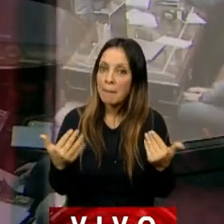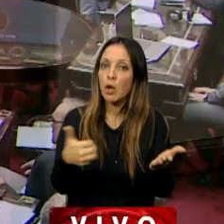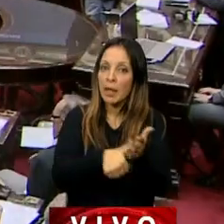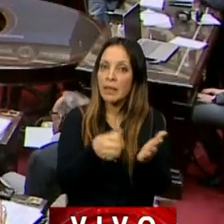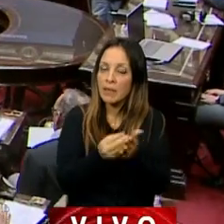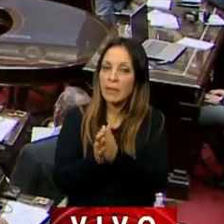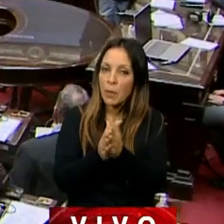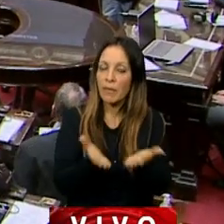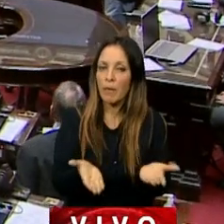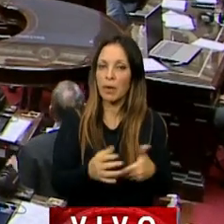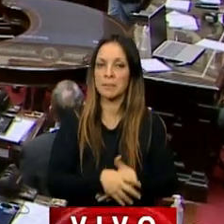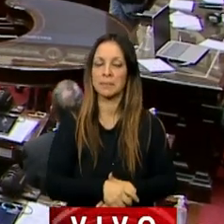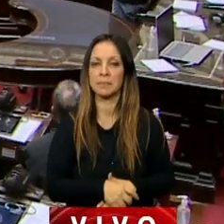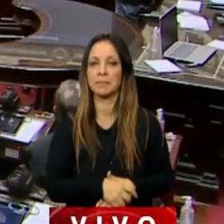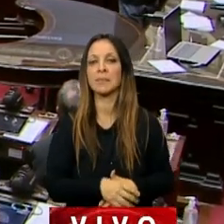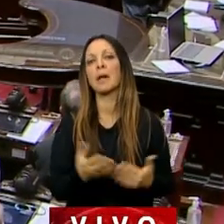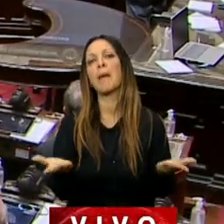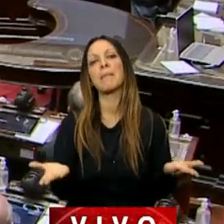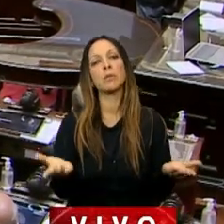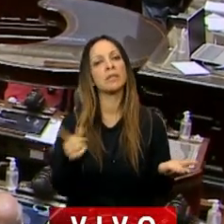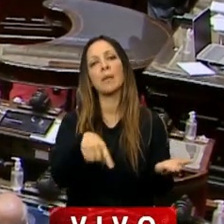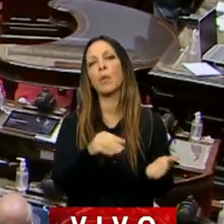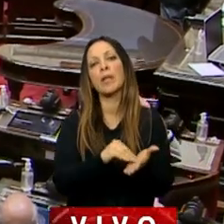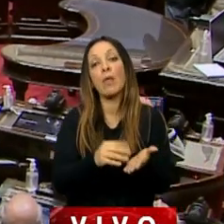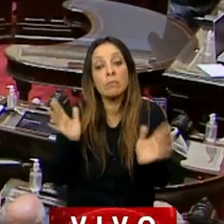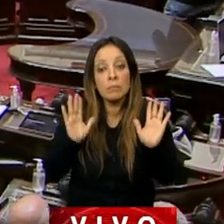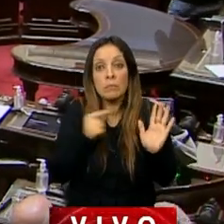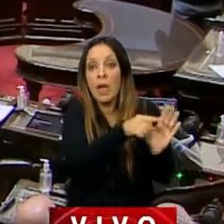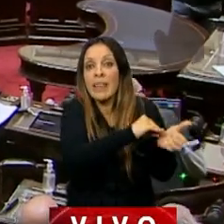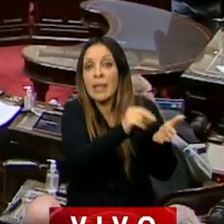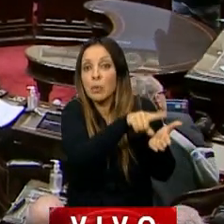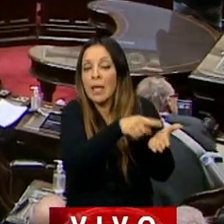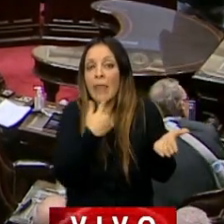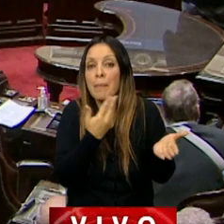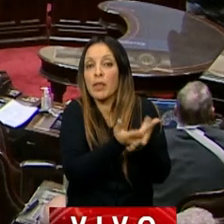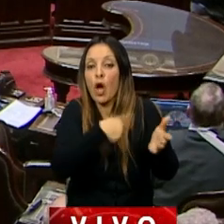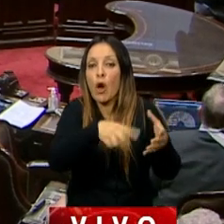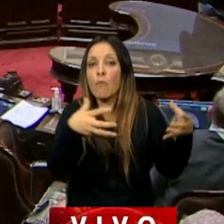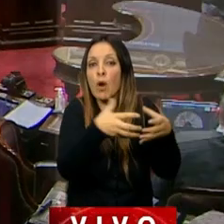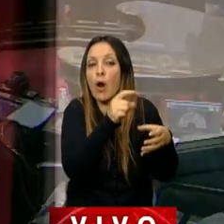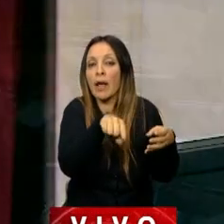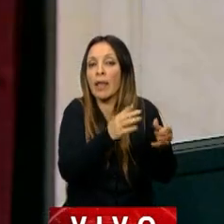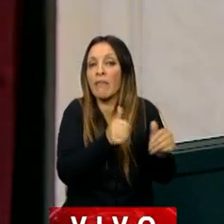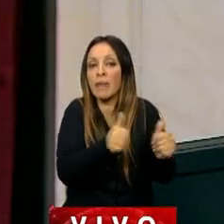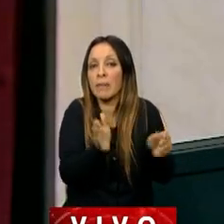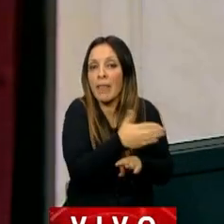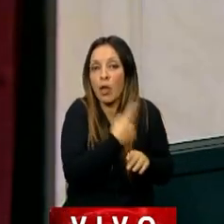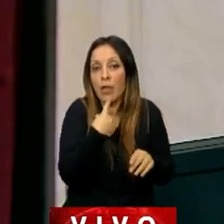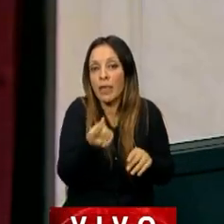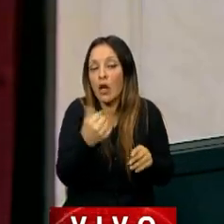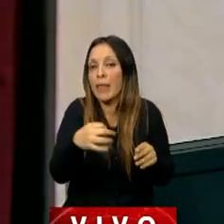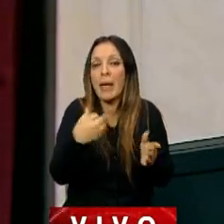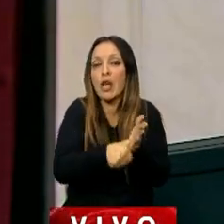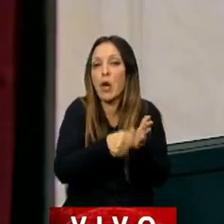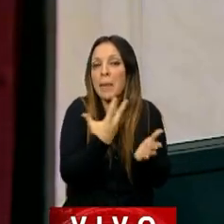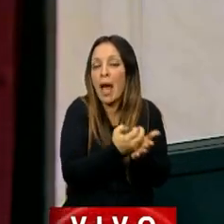Identifíquense los diputados, por favor. Diputados. Pidió la diputada Siley en nombre del bloque del Frente de Todos el voto nominal del